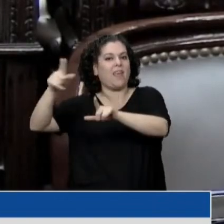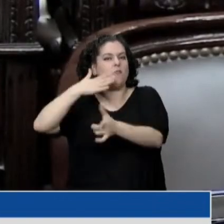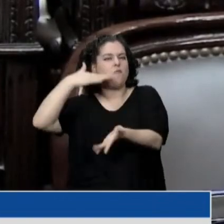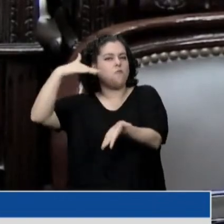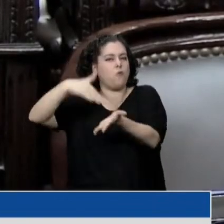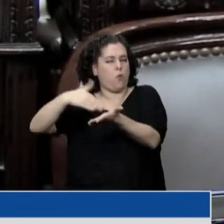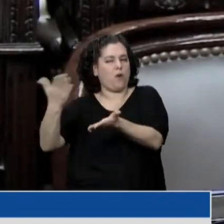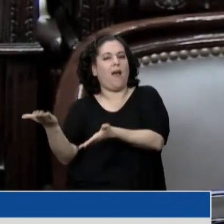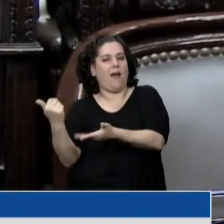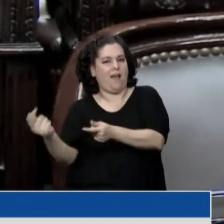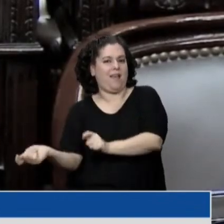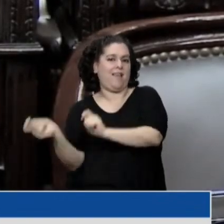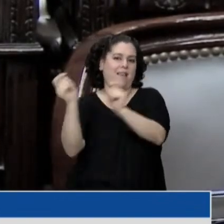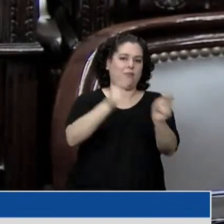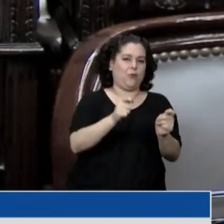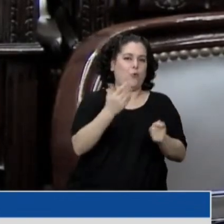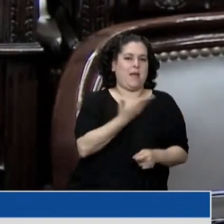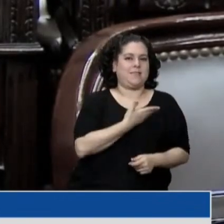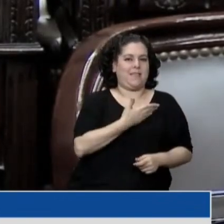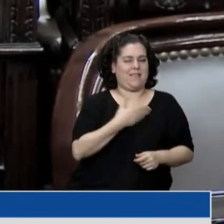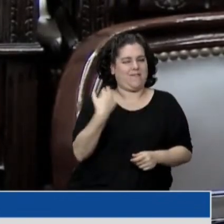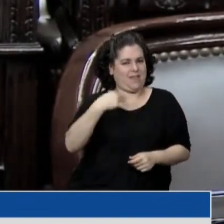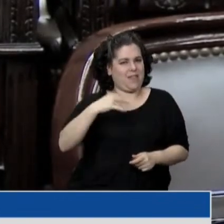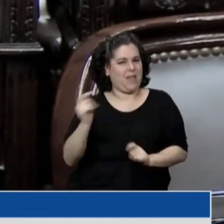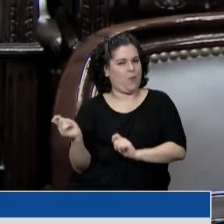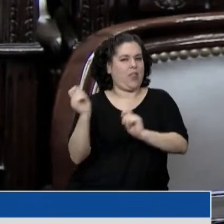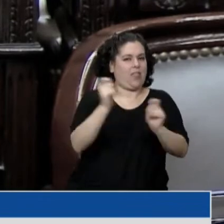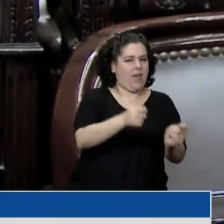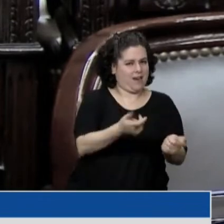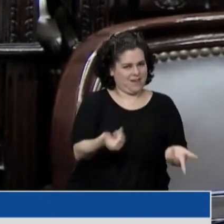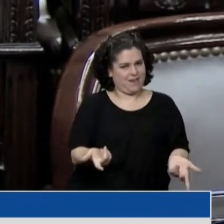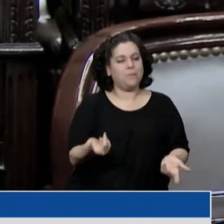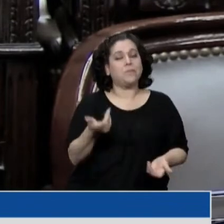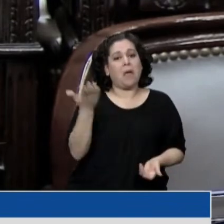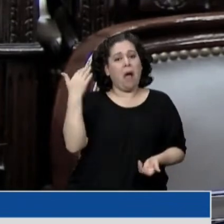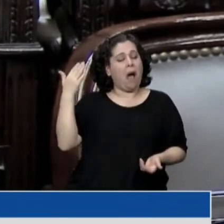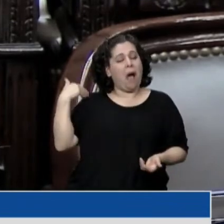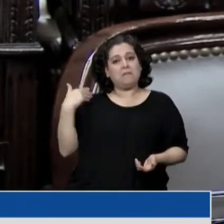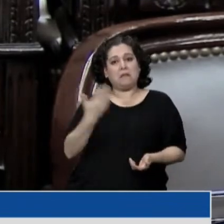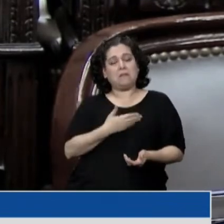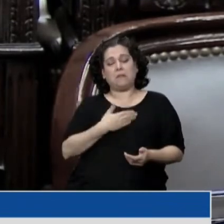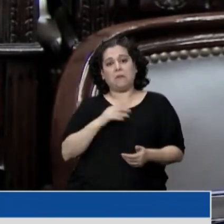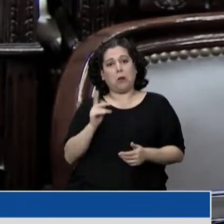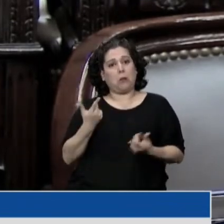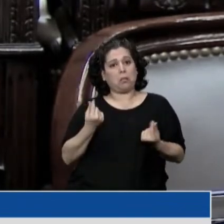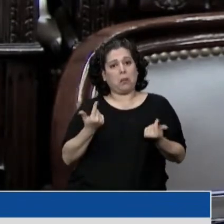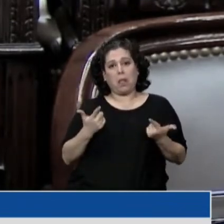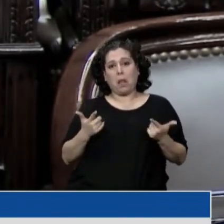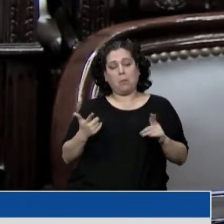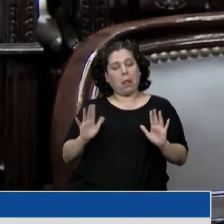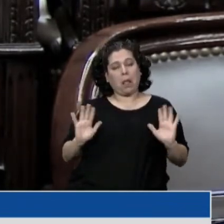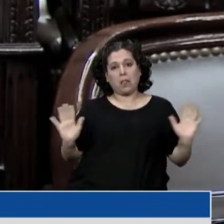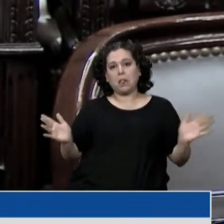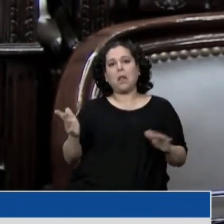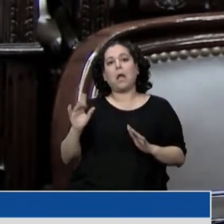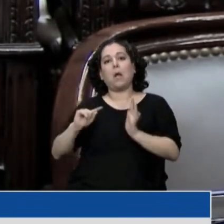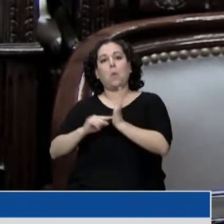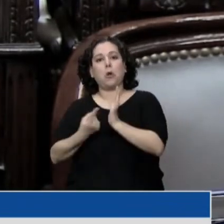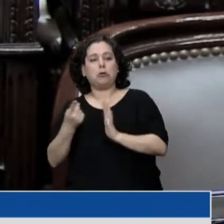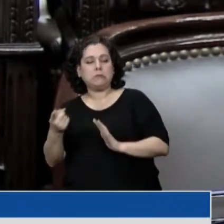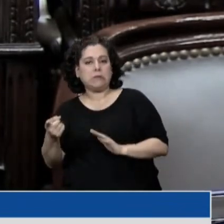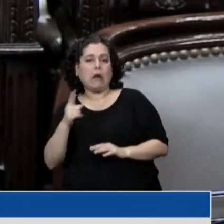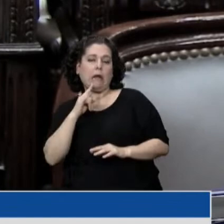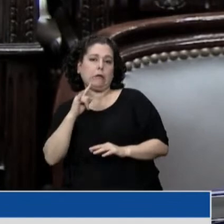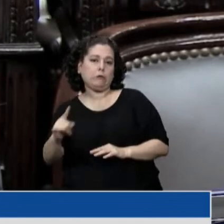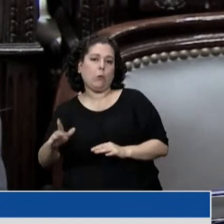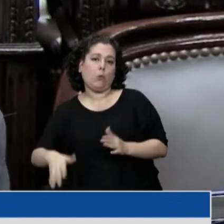jura y que es de la provincia de Santa Fe. En aquel momento la provincia no tenía plata, le pidió a Buenos Aires, lo pagó la Cámara de Diputados y